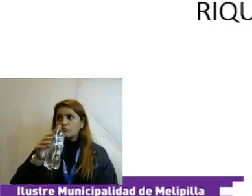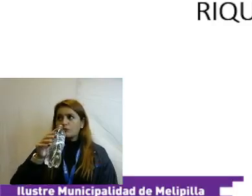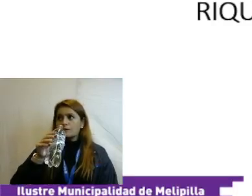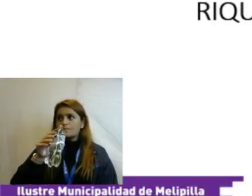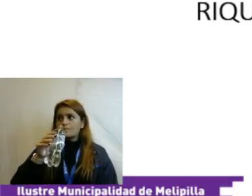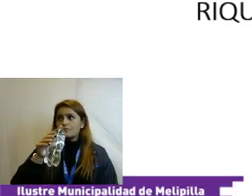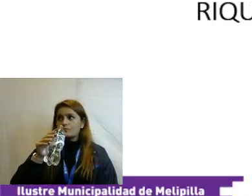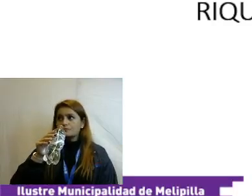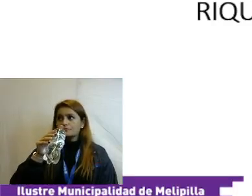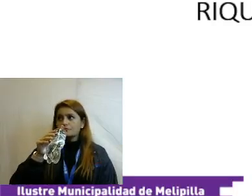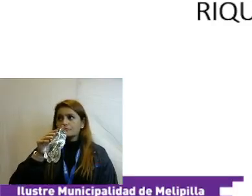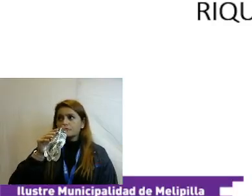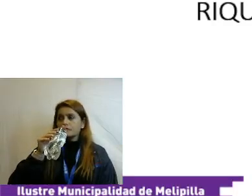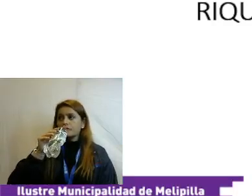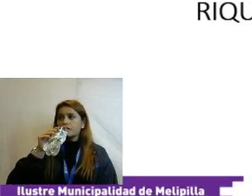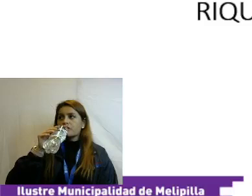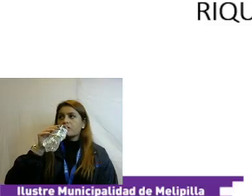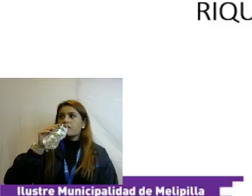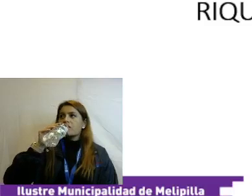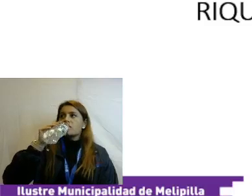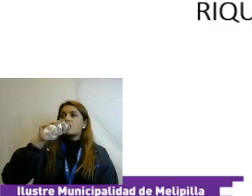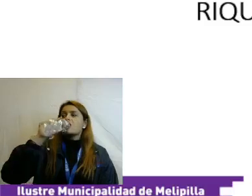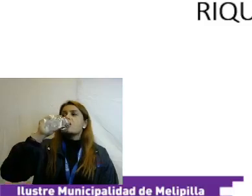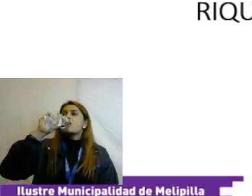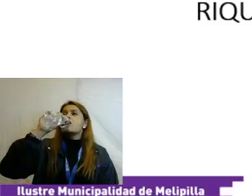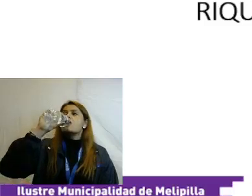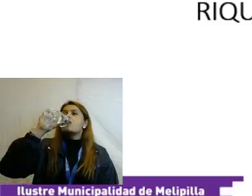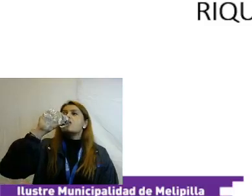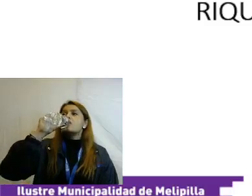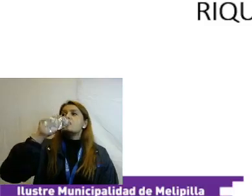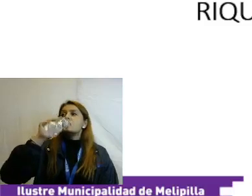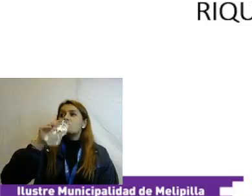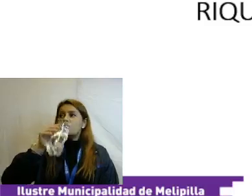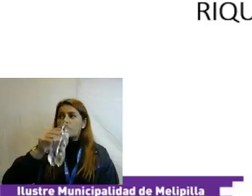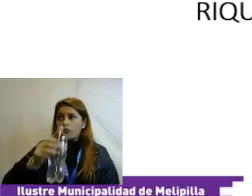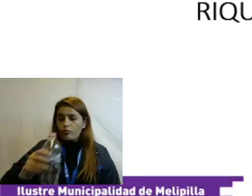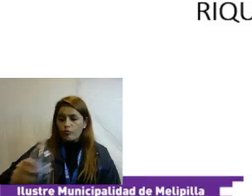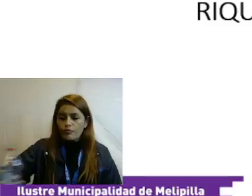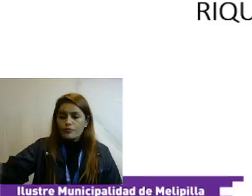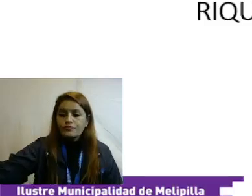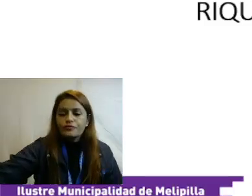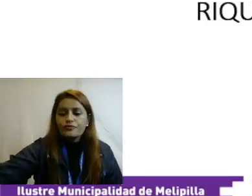Antes de continuar, también quiero mencionar y mandar un saludo a don Tito,